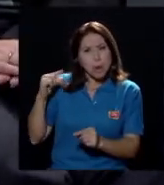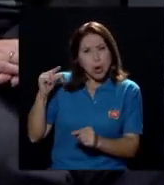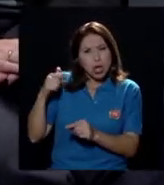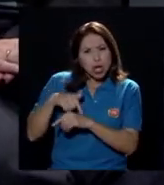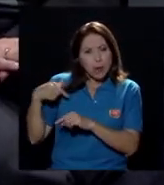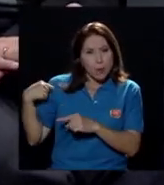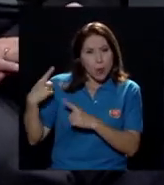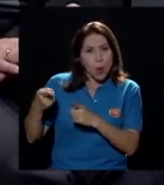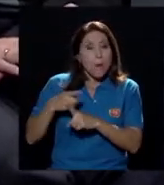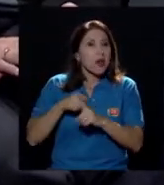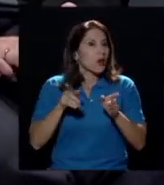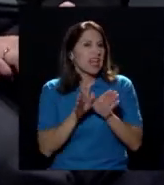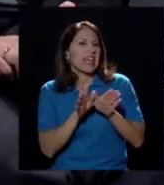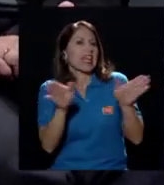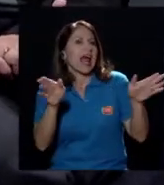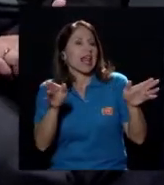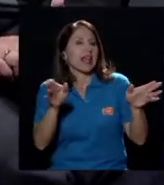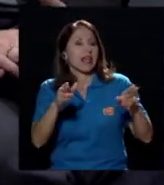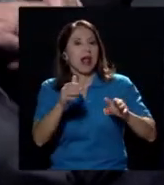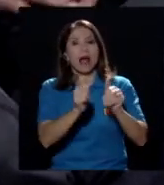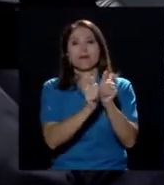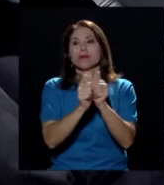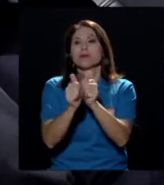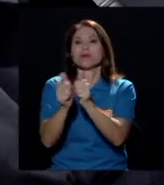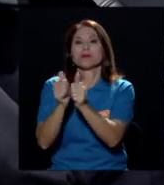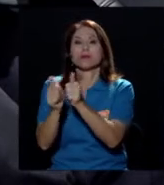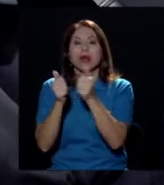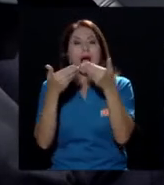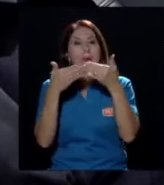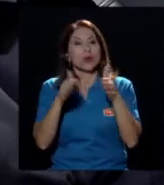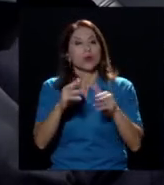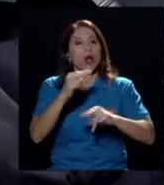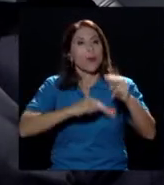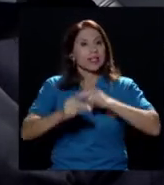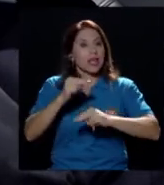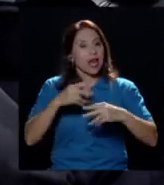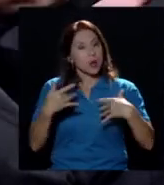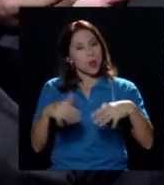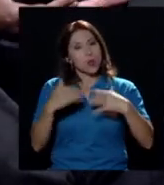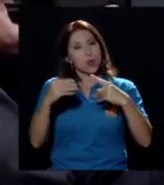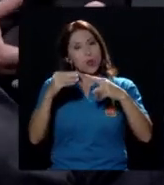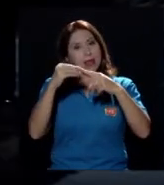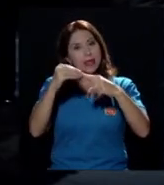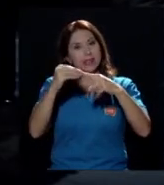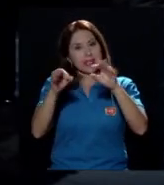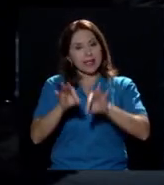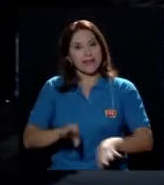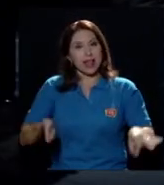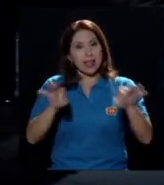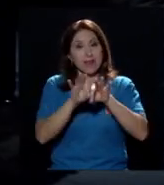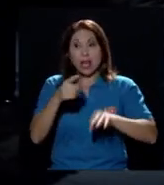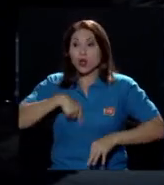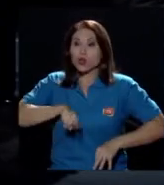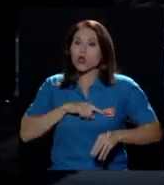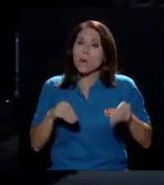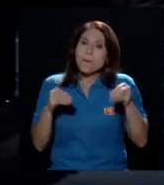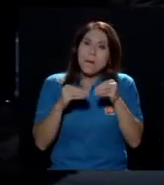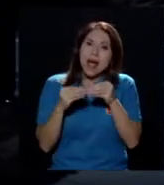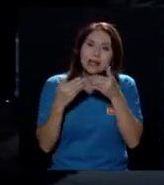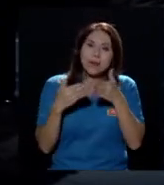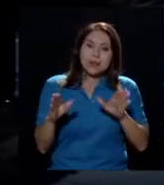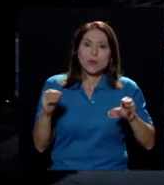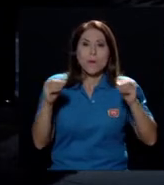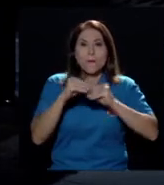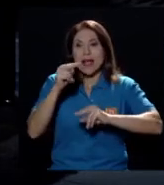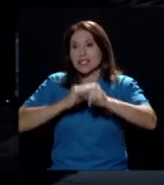comercial resulta ser significativa. Sí, entre más apertura tengamos, entre más negocios hacemos con el exterior, más negocios